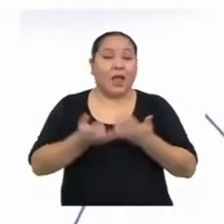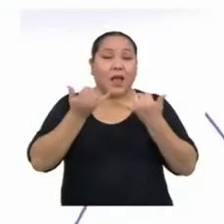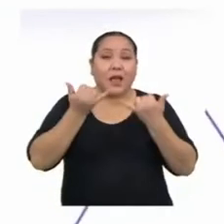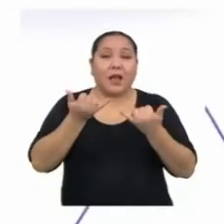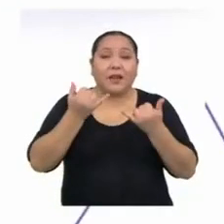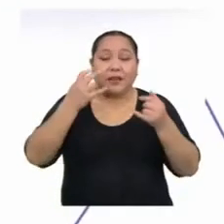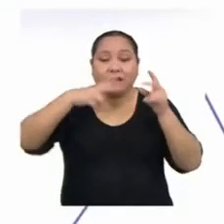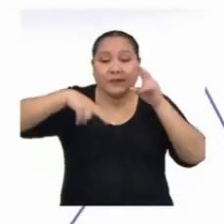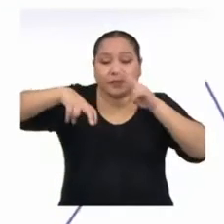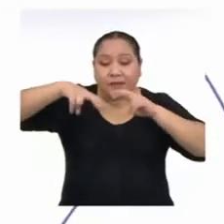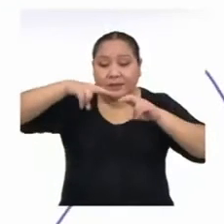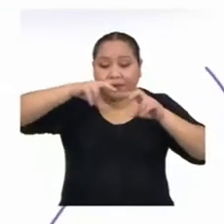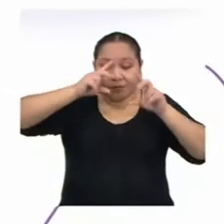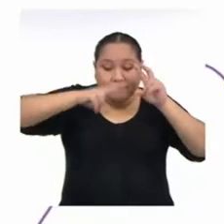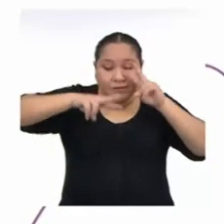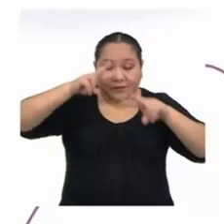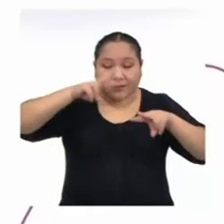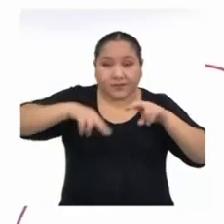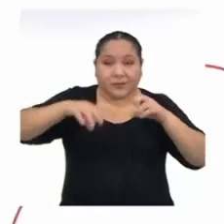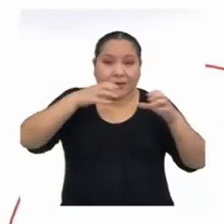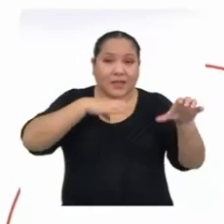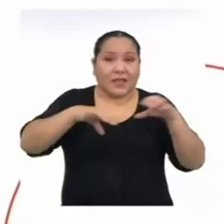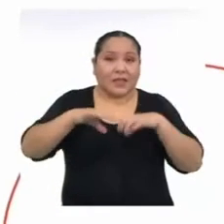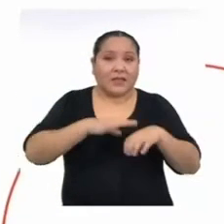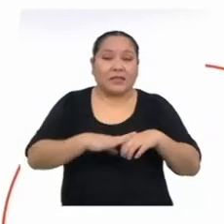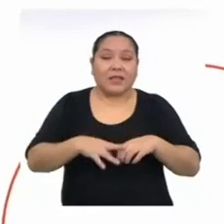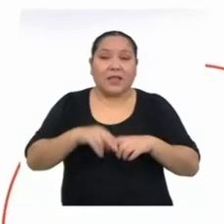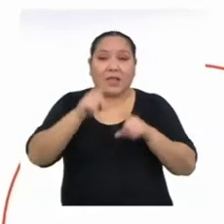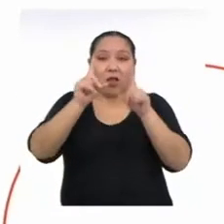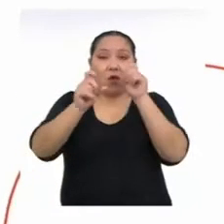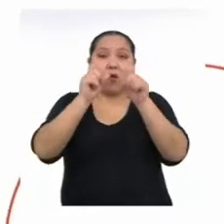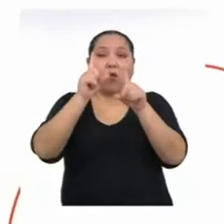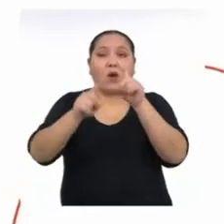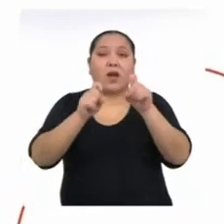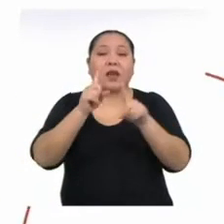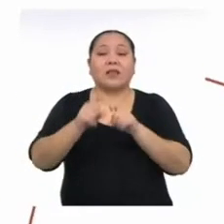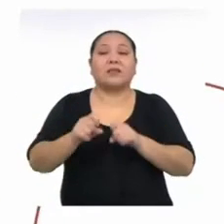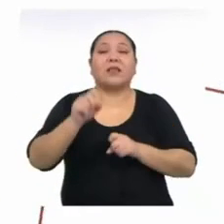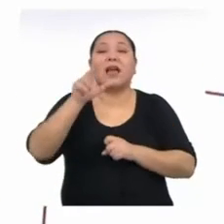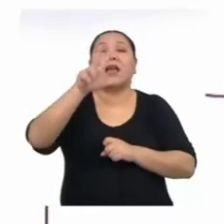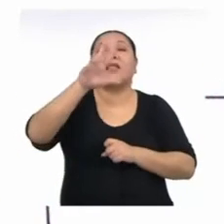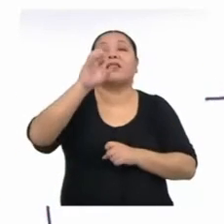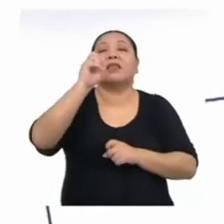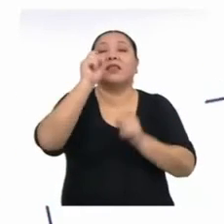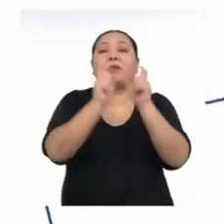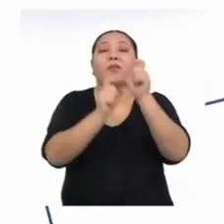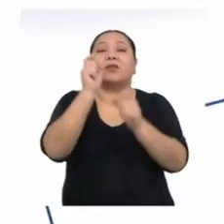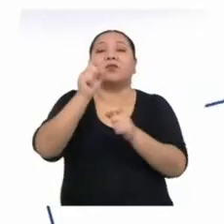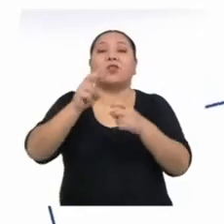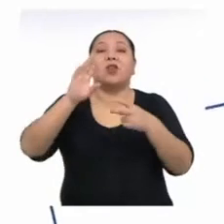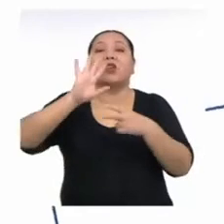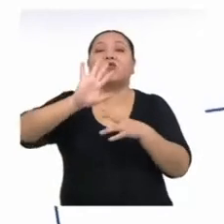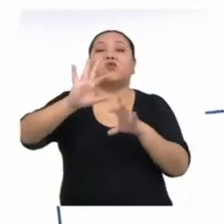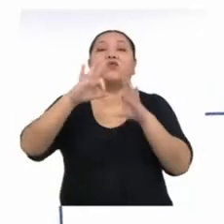Realizar esta encuesta a 30 individuos de su familia o